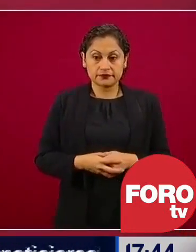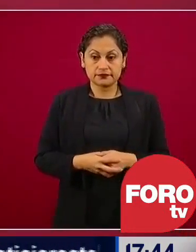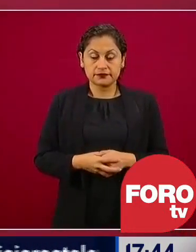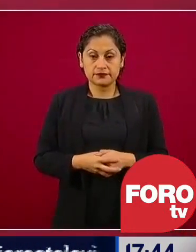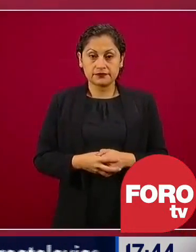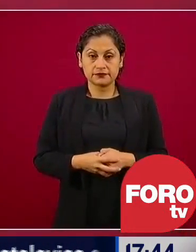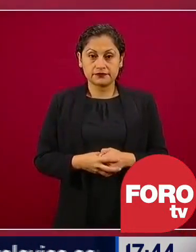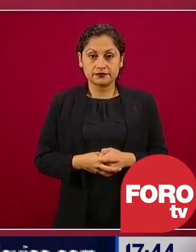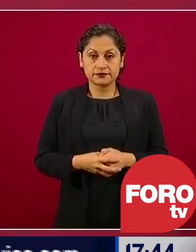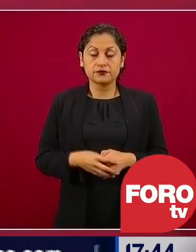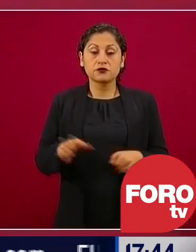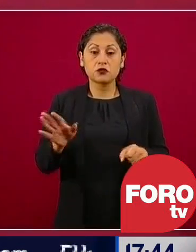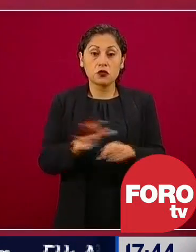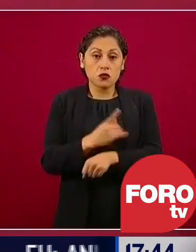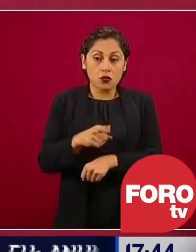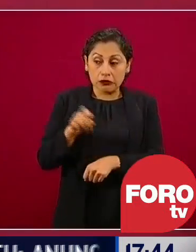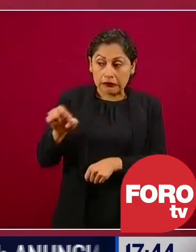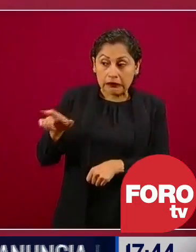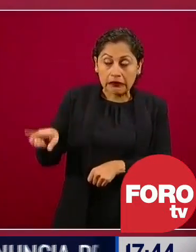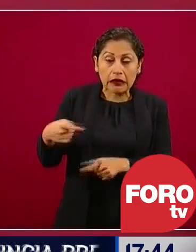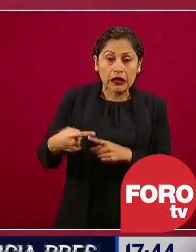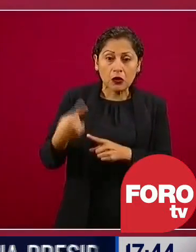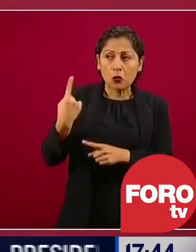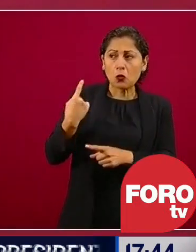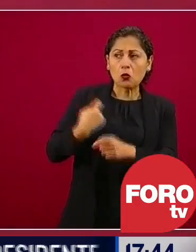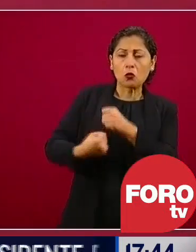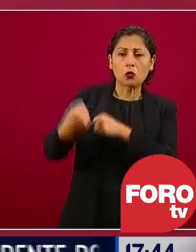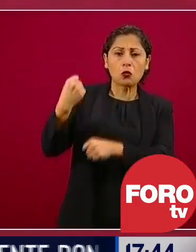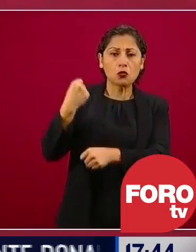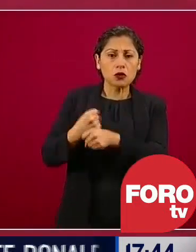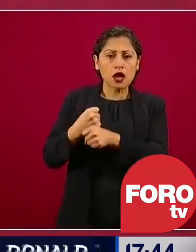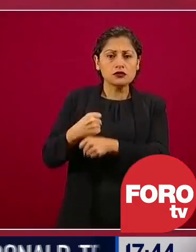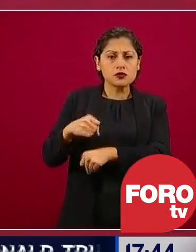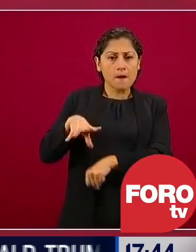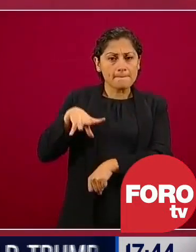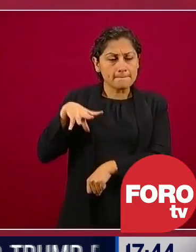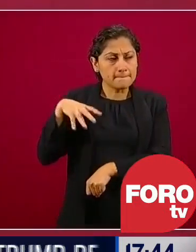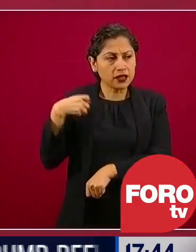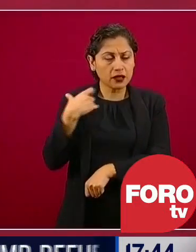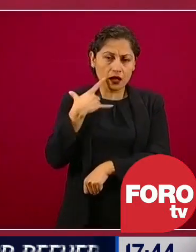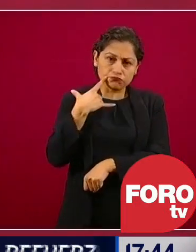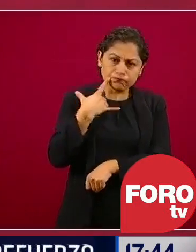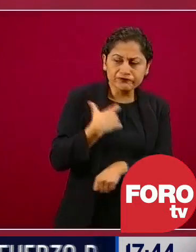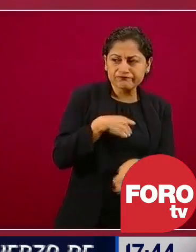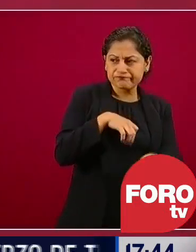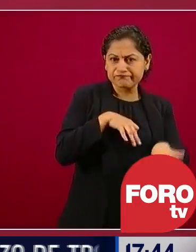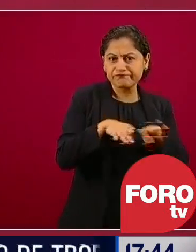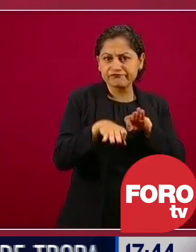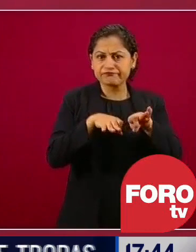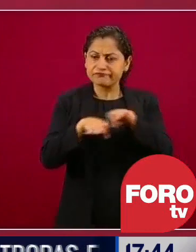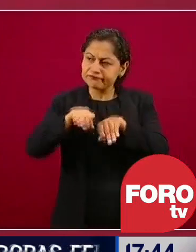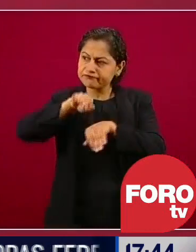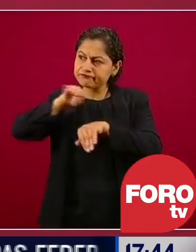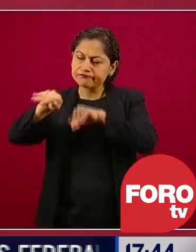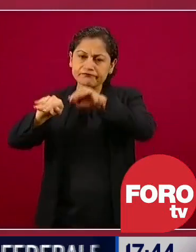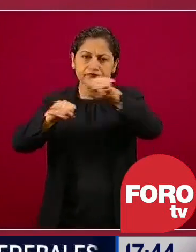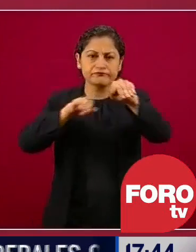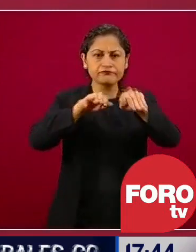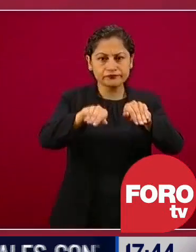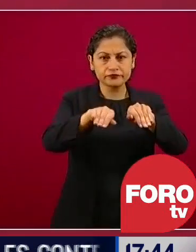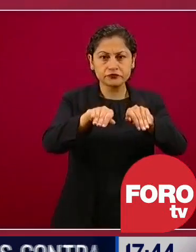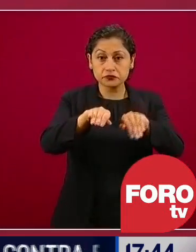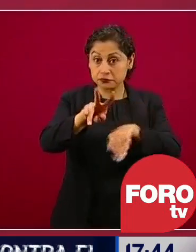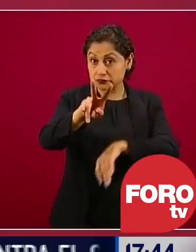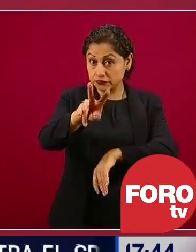haciendo labor, trabajando durante un año, incluso hemos tenido diferencias en los últimos